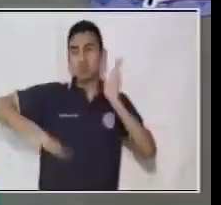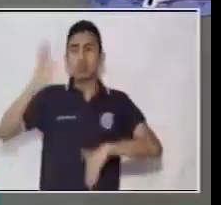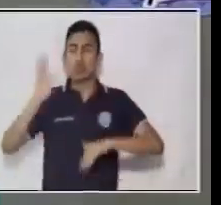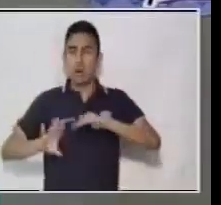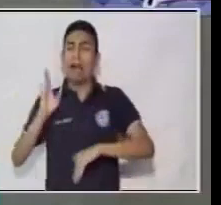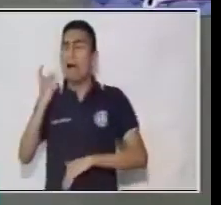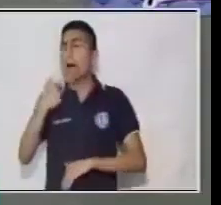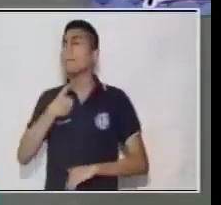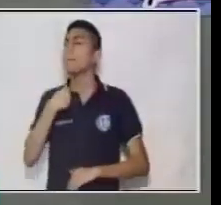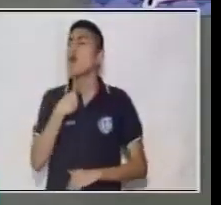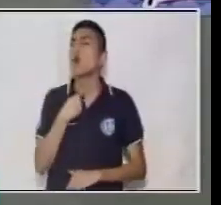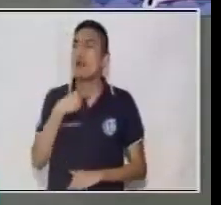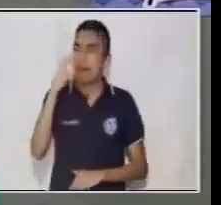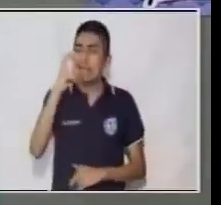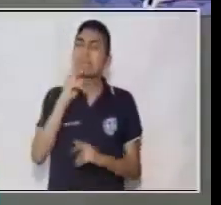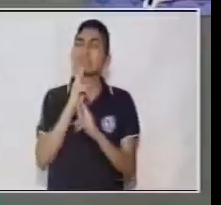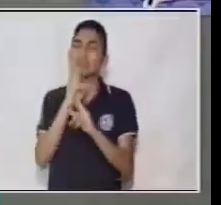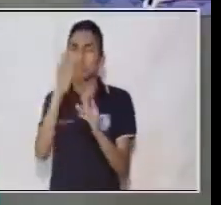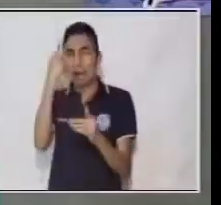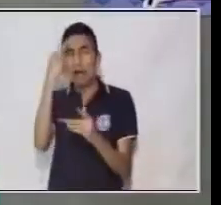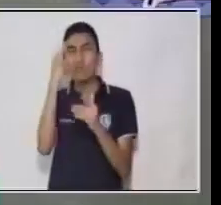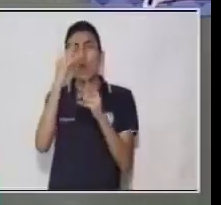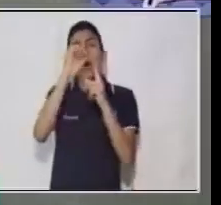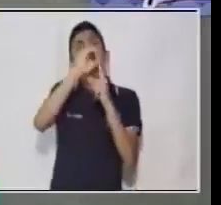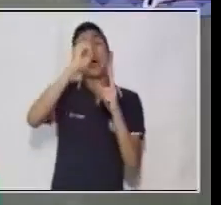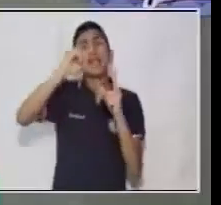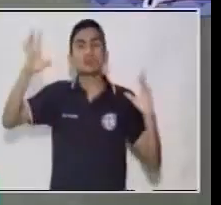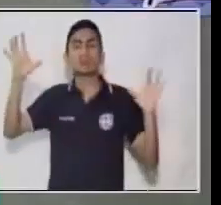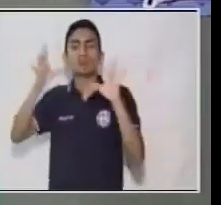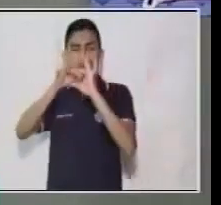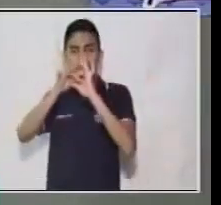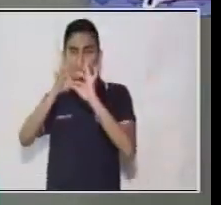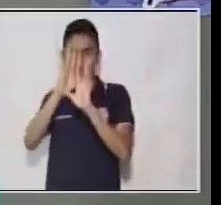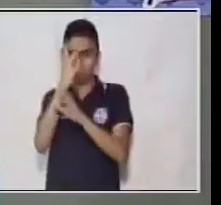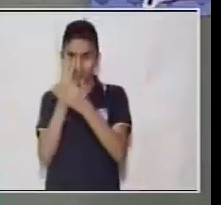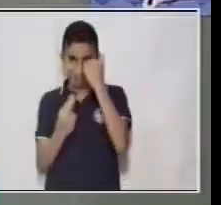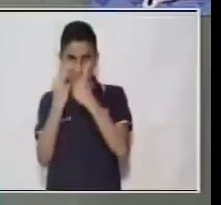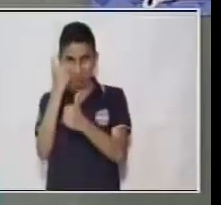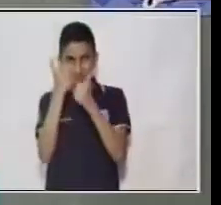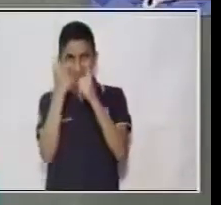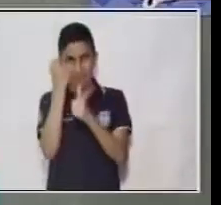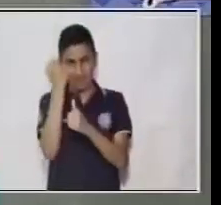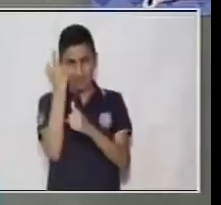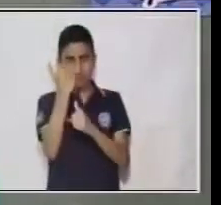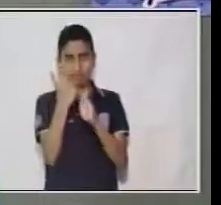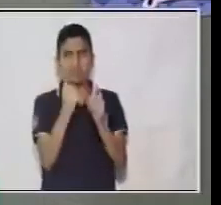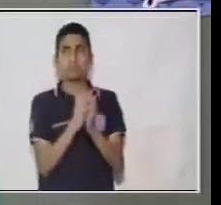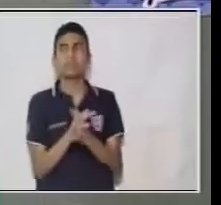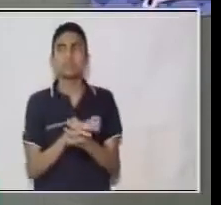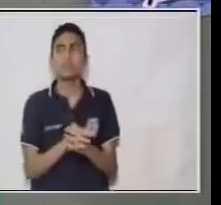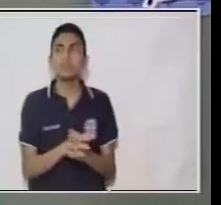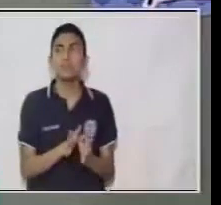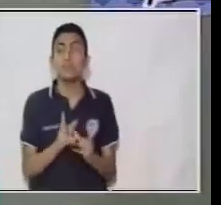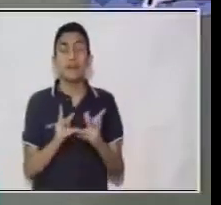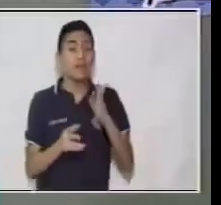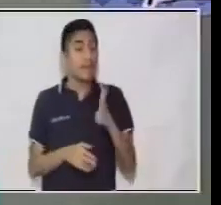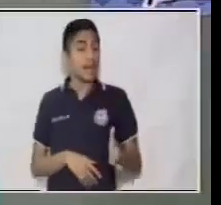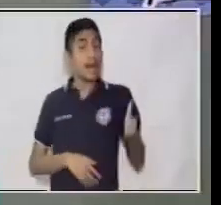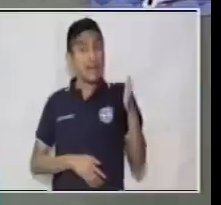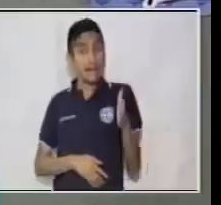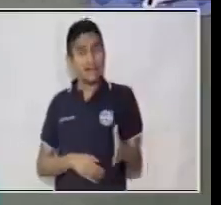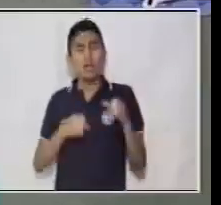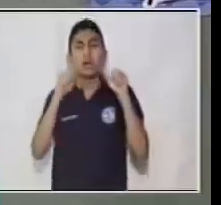la respuesta correcta. Entonces ya tenemos dos oraciones. En el tren